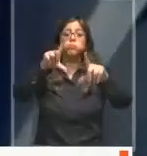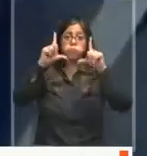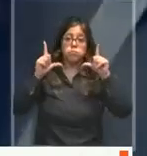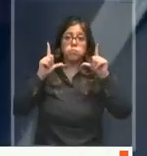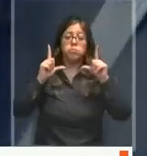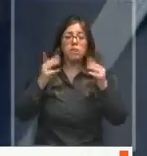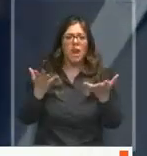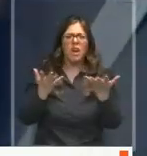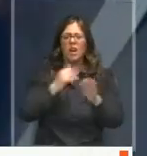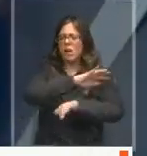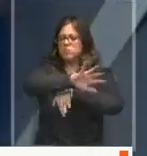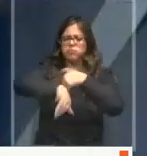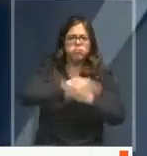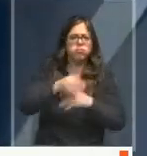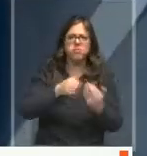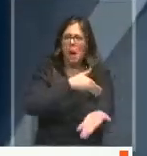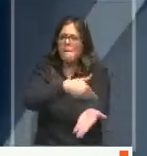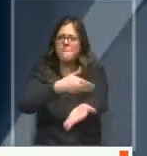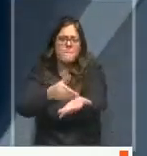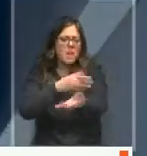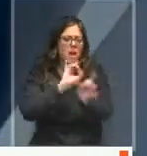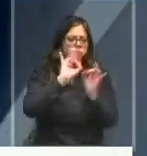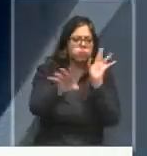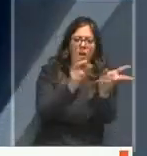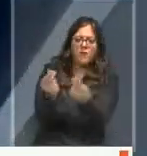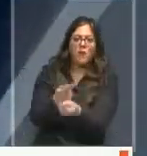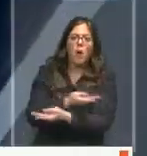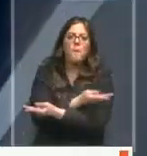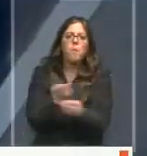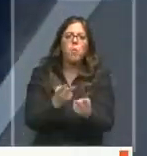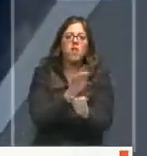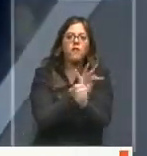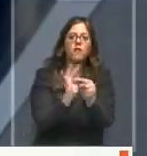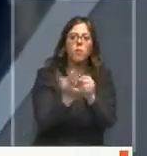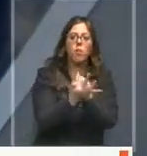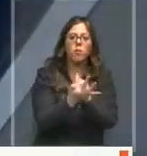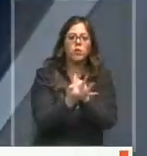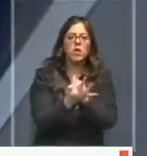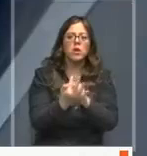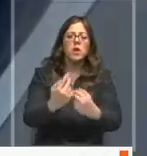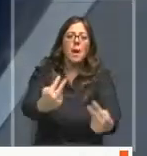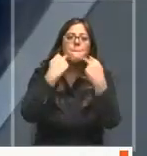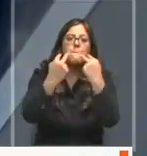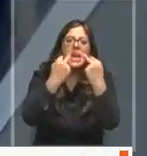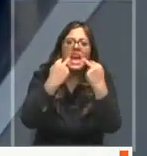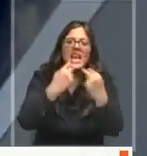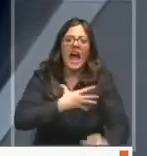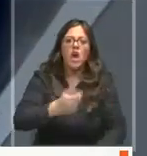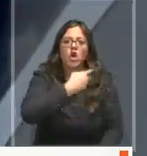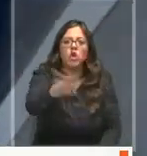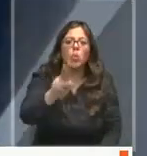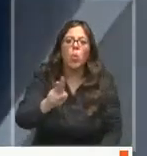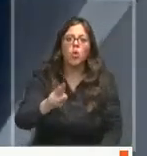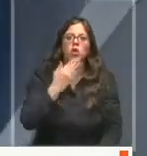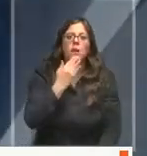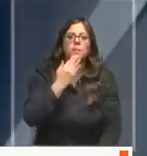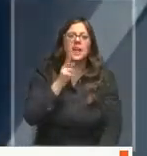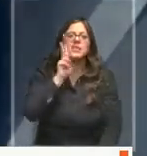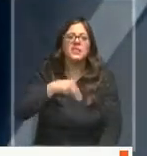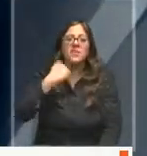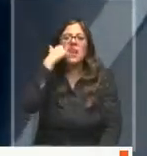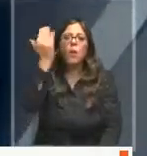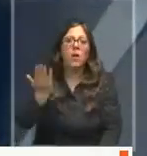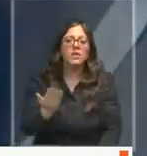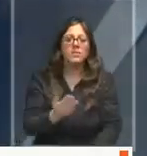mayores escándalos por los millonarios traspasos de fondos públicos a fundaciones Mira consejos y vergüenza basta de abuso